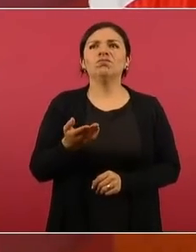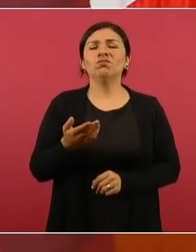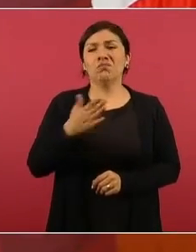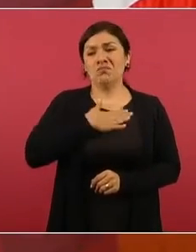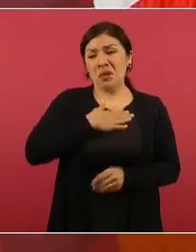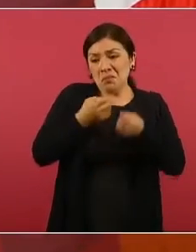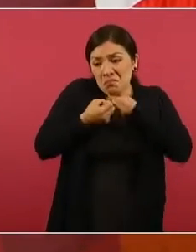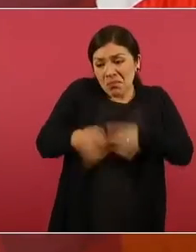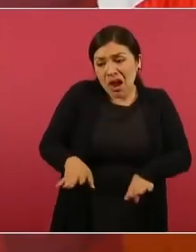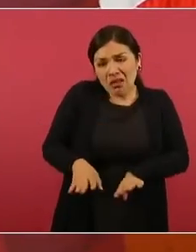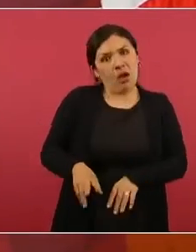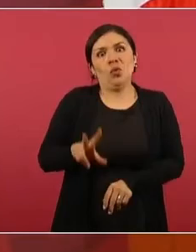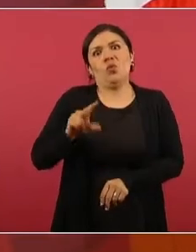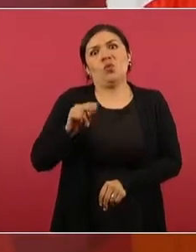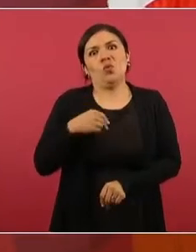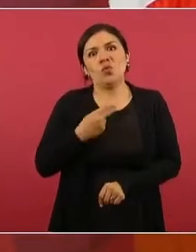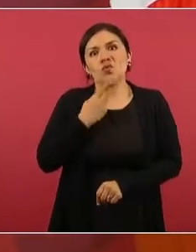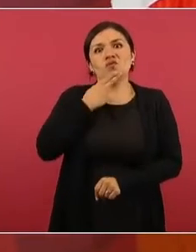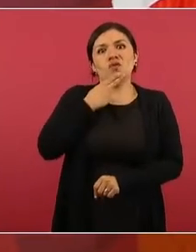perder.